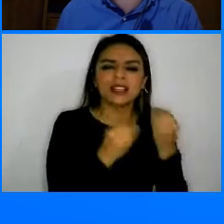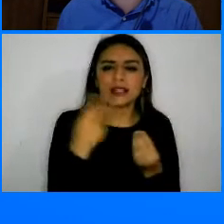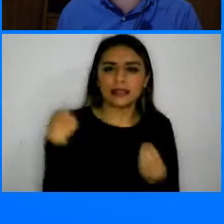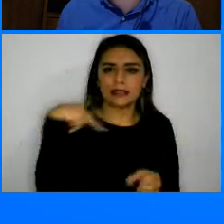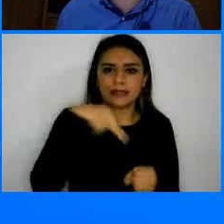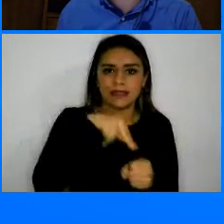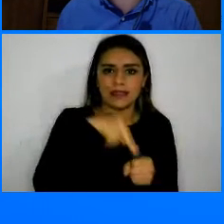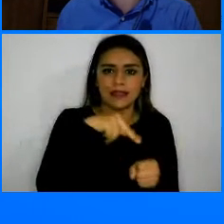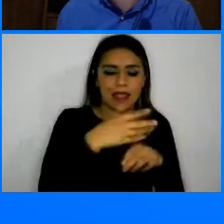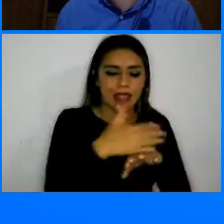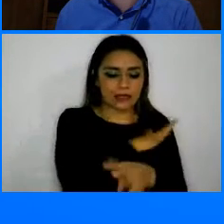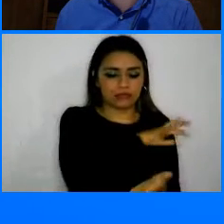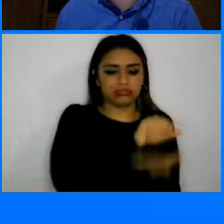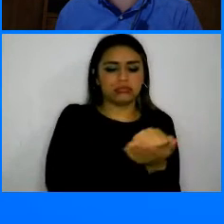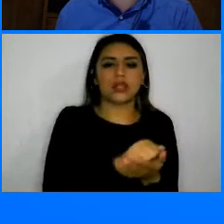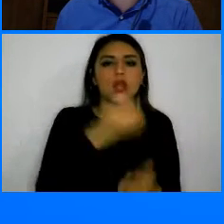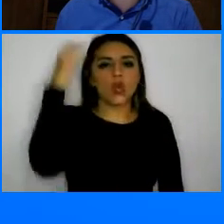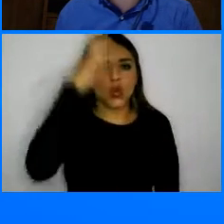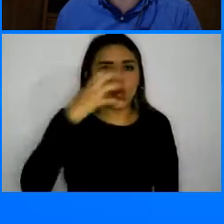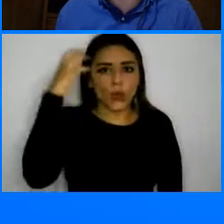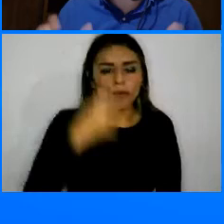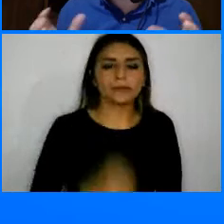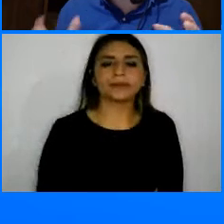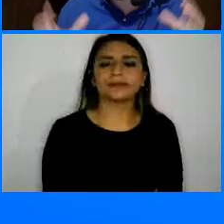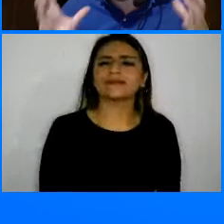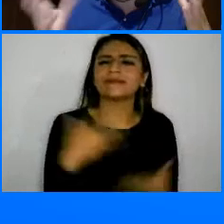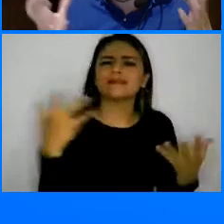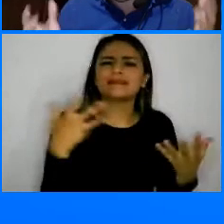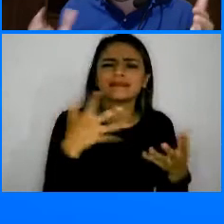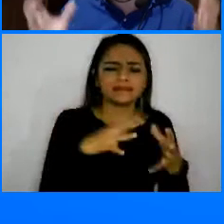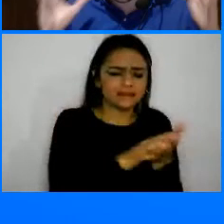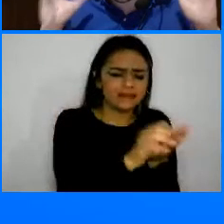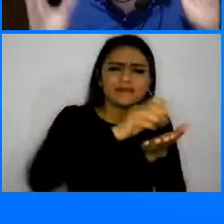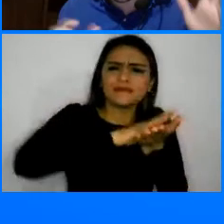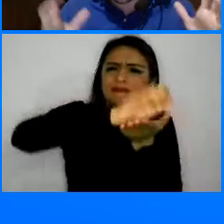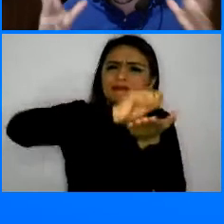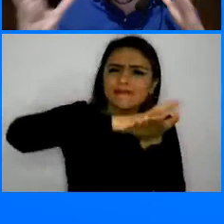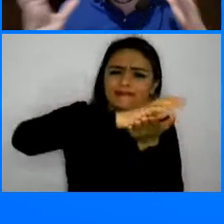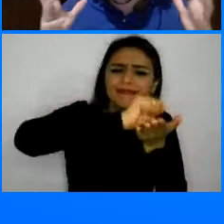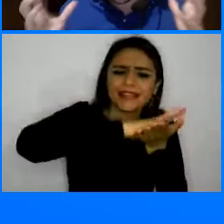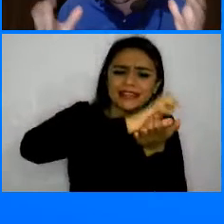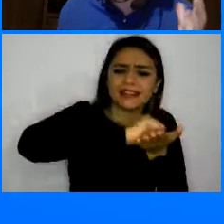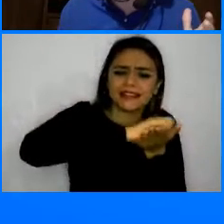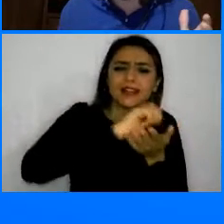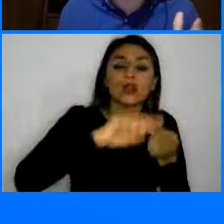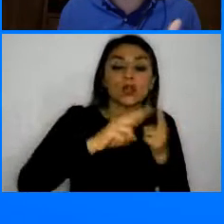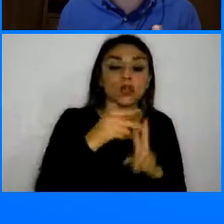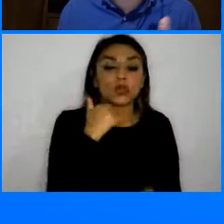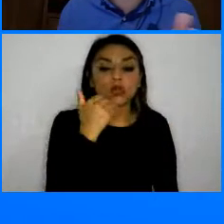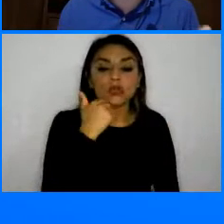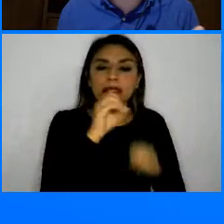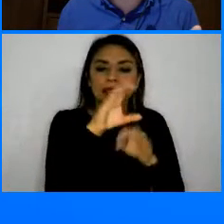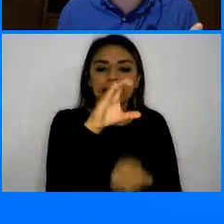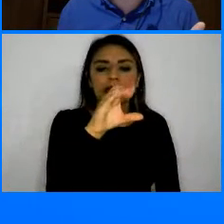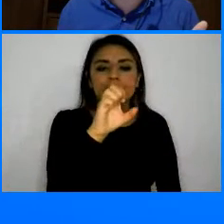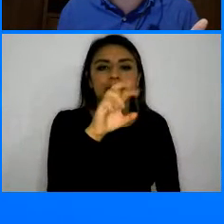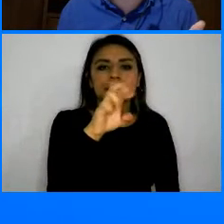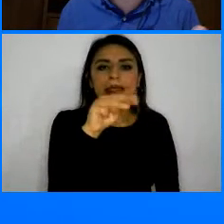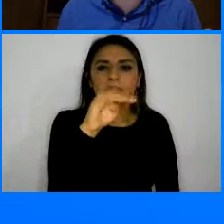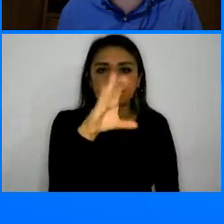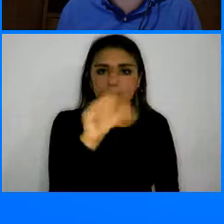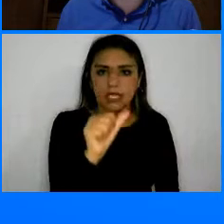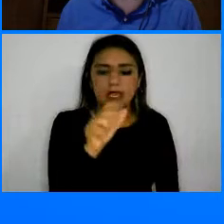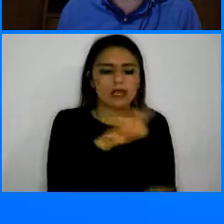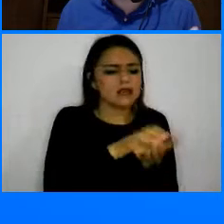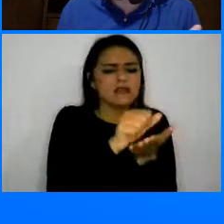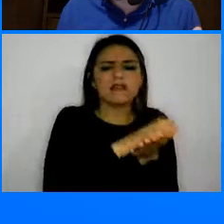de la conquista europea. Y entonces, ¿qué es la cerámica? Cuando yo les hablo de material, no sé si todos tengan claro qué es la cerámica. Pues la cerámica es